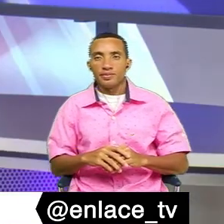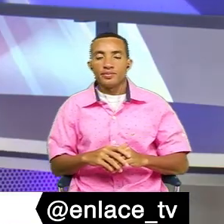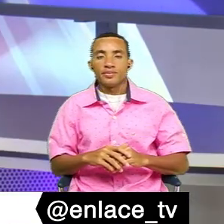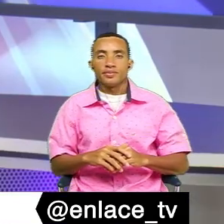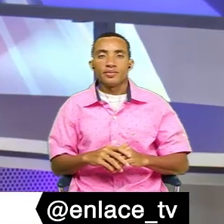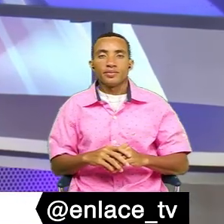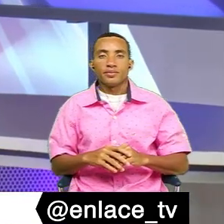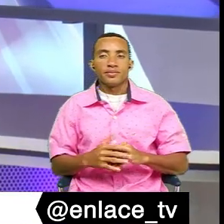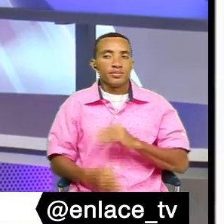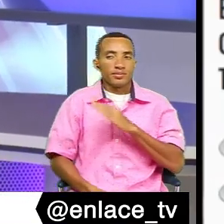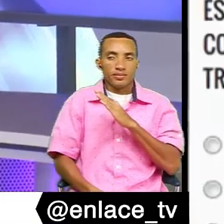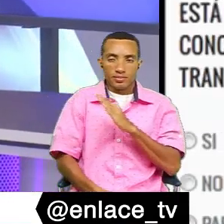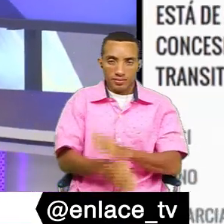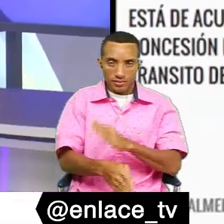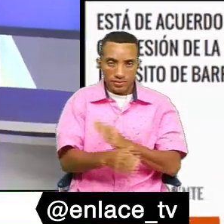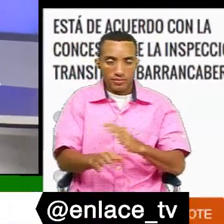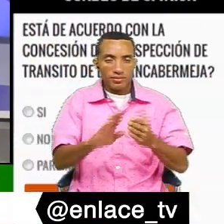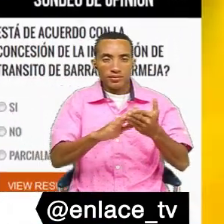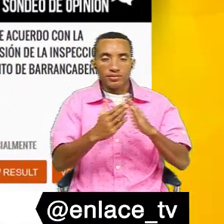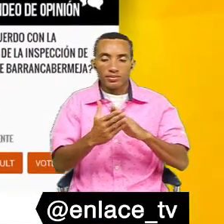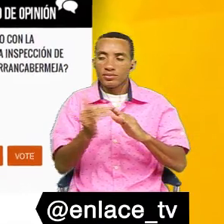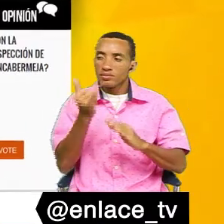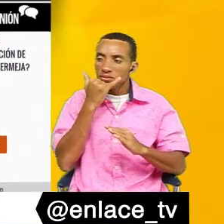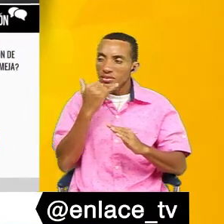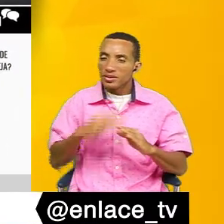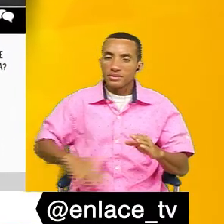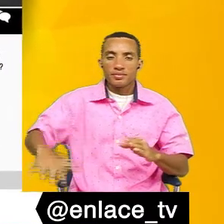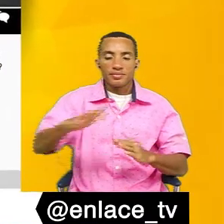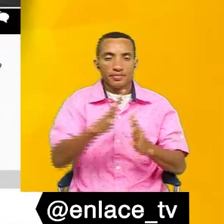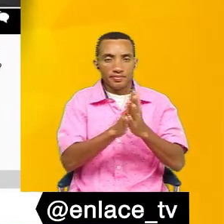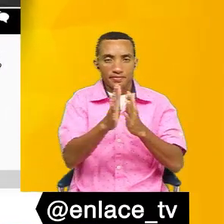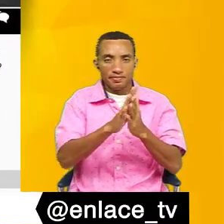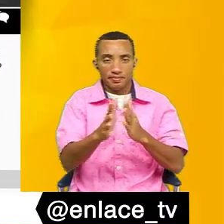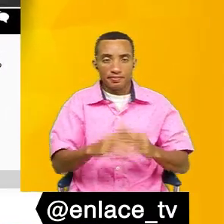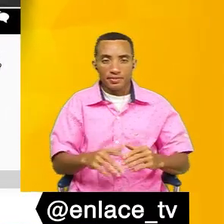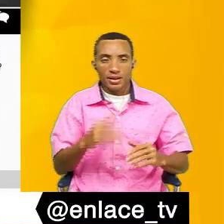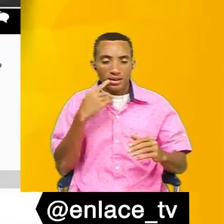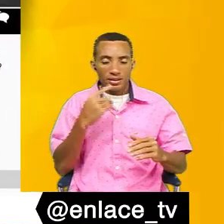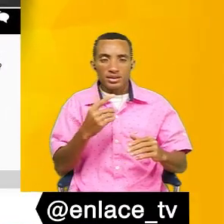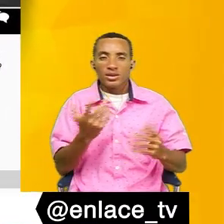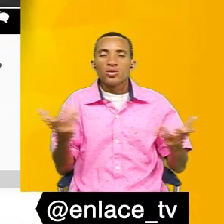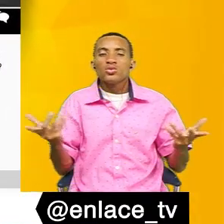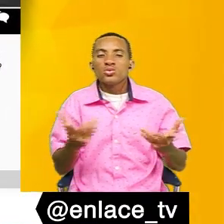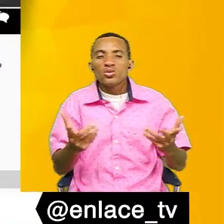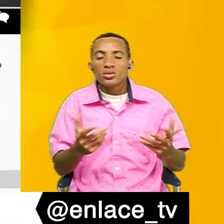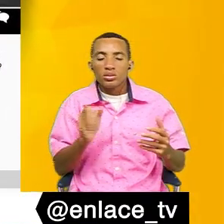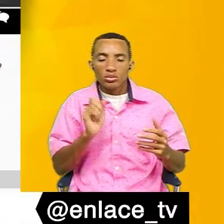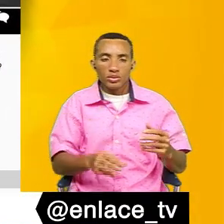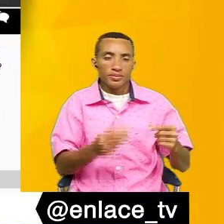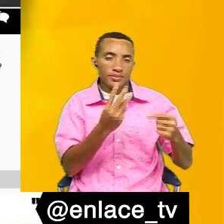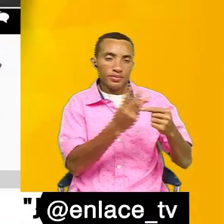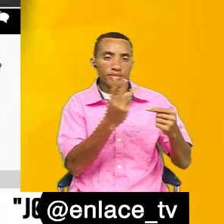Seguimos llevando a nuestra comunidad el acontecer de la ciudad y región. Esta y otras informaciones de Enlace Noticias las puede hallar en nuestra página